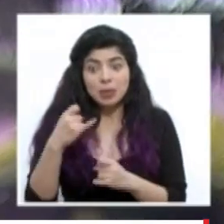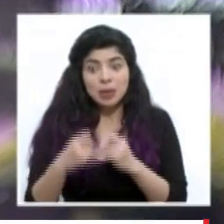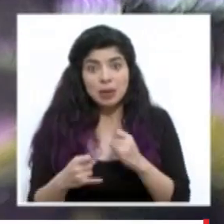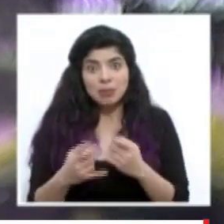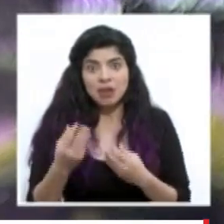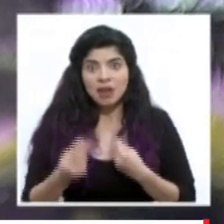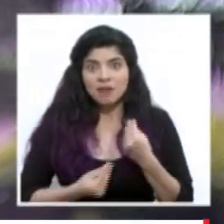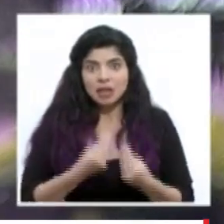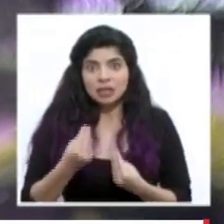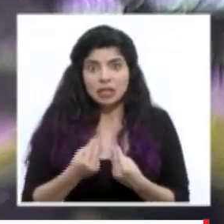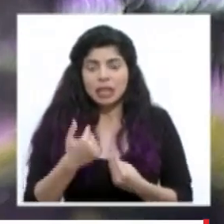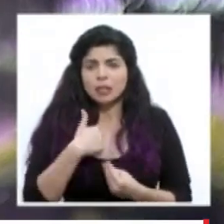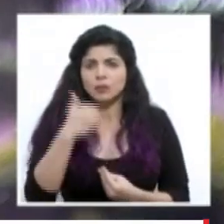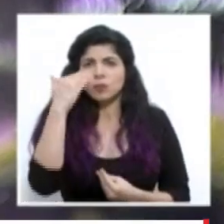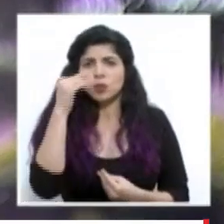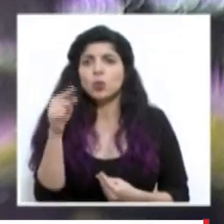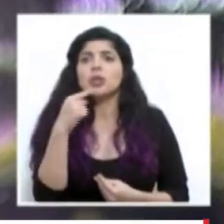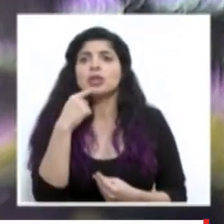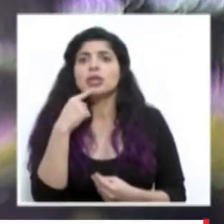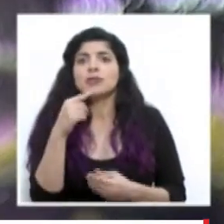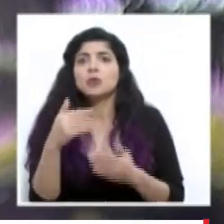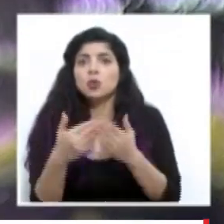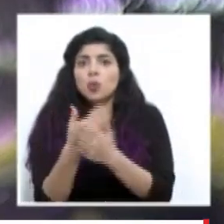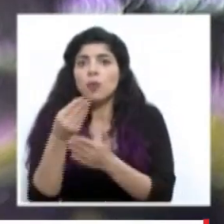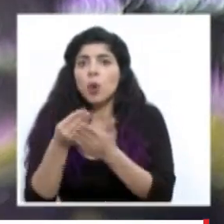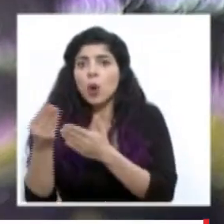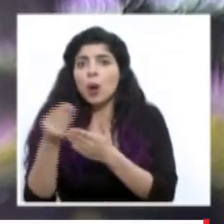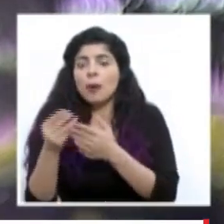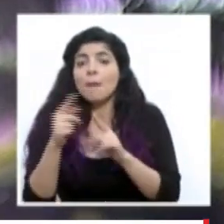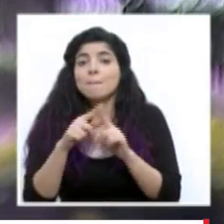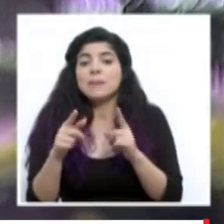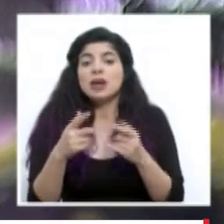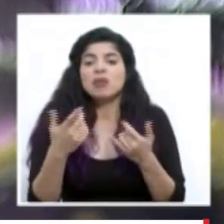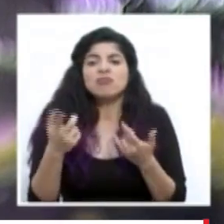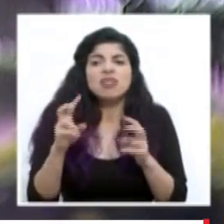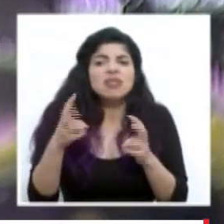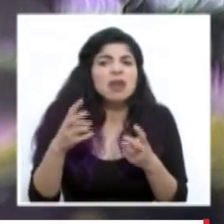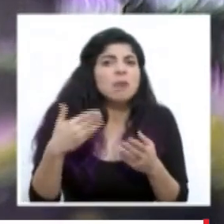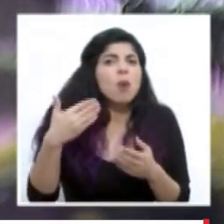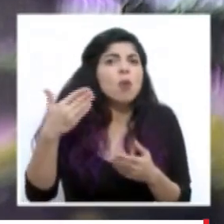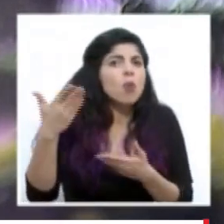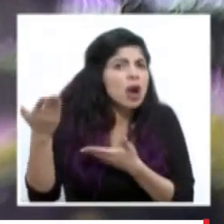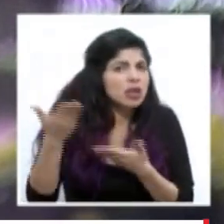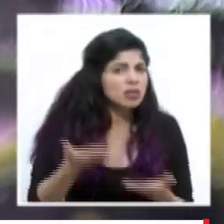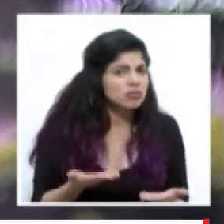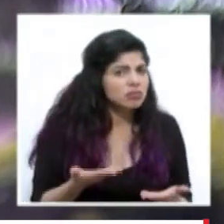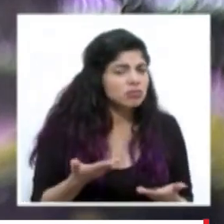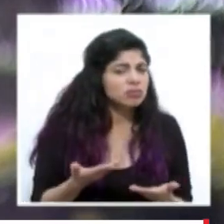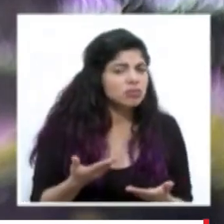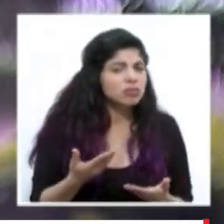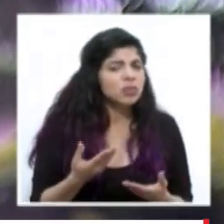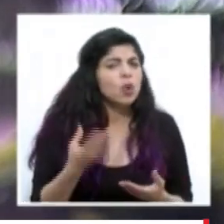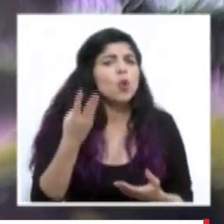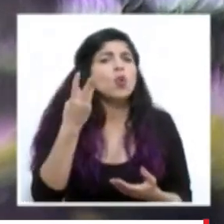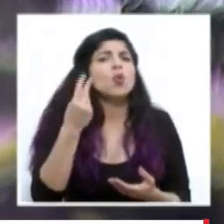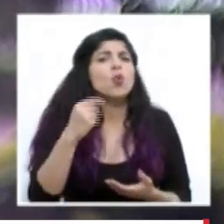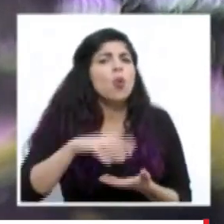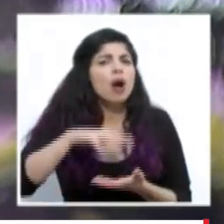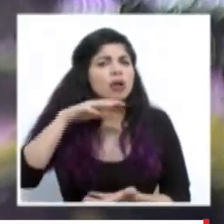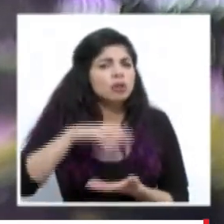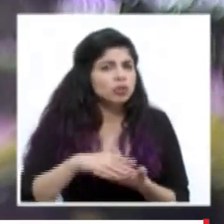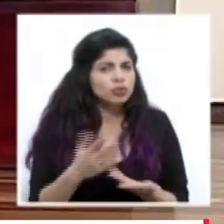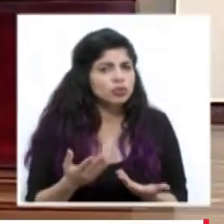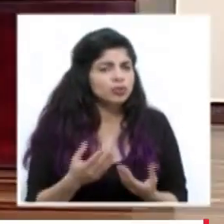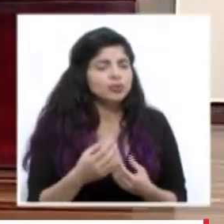están mencionando sobre nuevas pruebas que están comprando, pero ¿cómo está este tema? ¿Cuándo vienen? ¿Y en cuántas